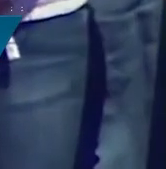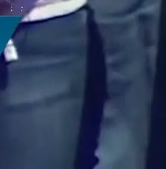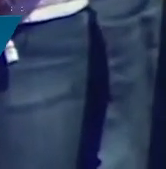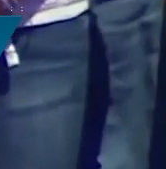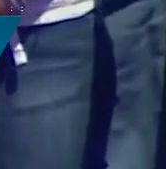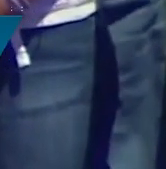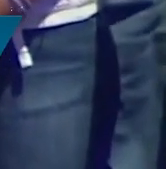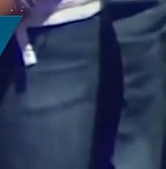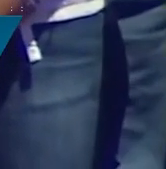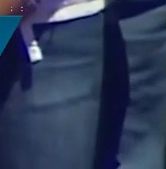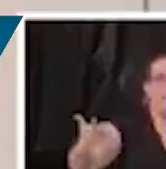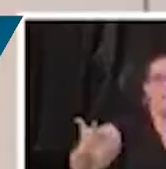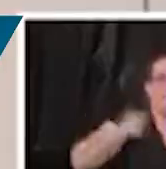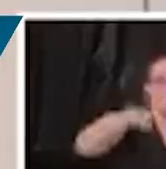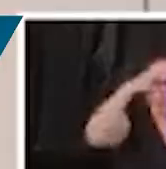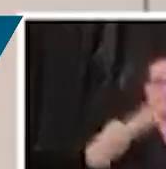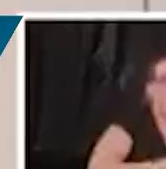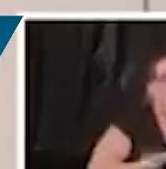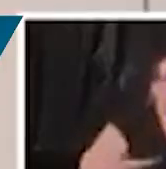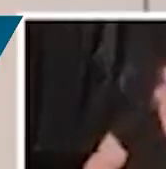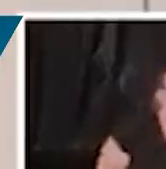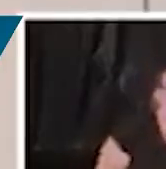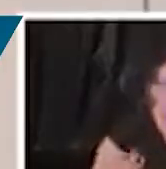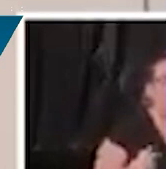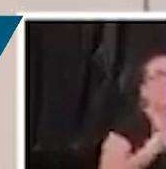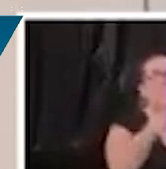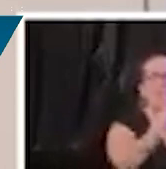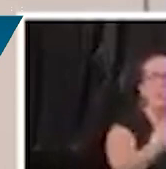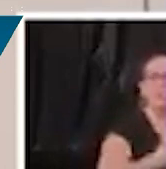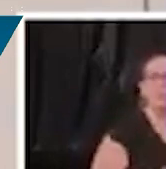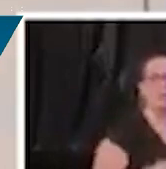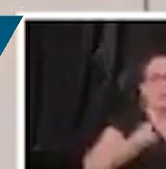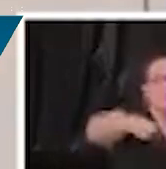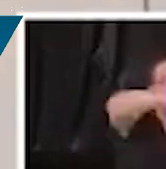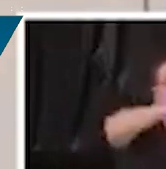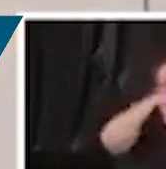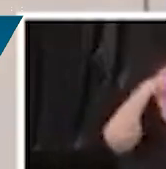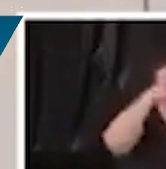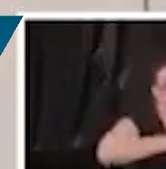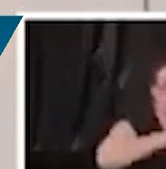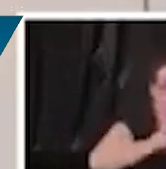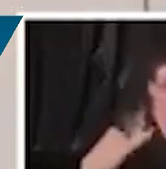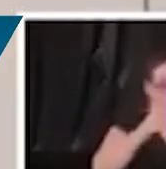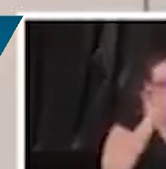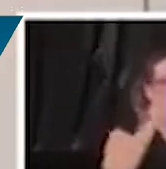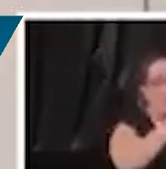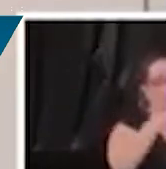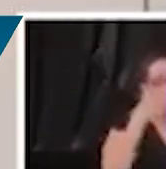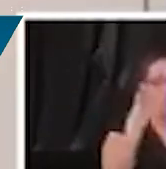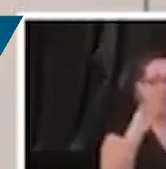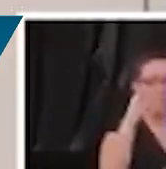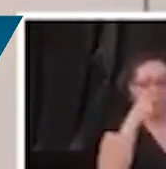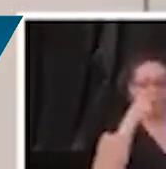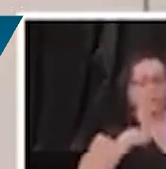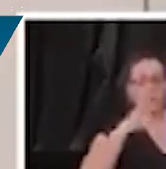la sociedad. ¿Por qué? Porque hay gente que les están transmitiendo que esto es gracias a Pedro Sánchez, que se está preocupando por los españoles, y